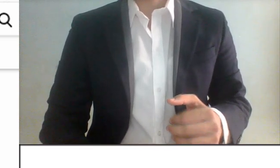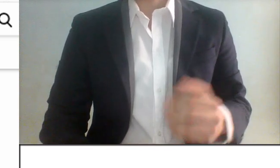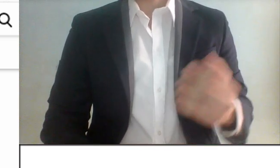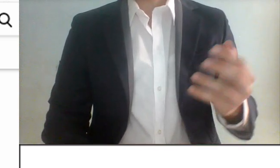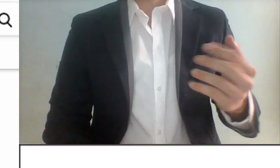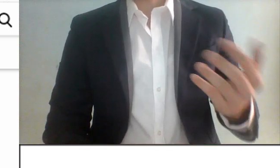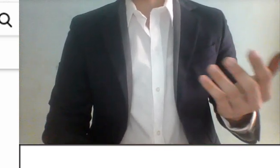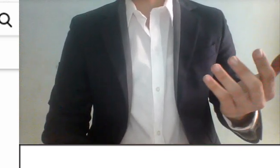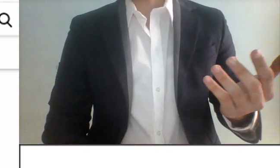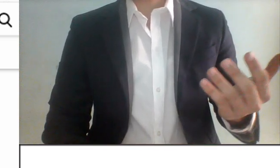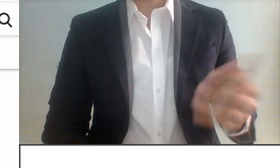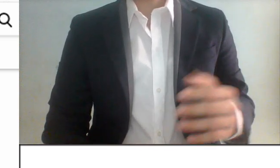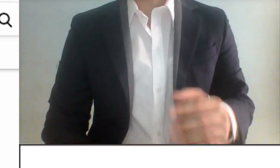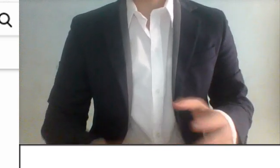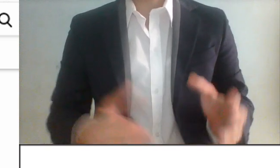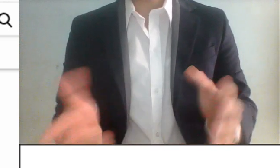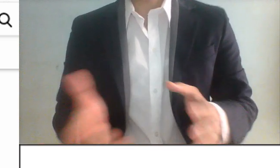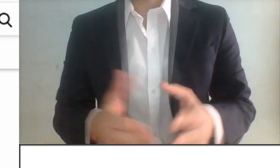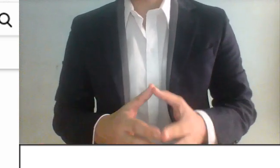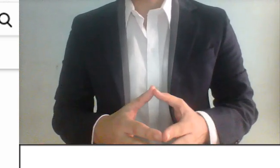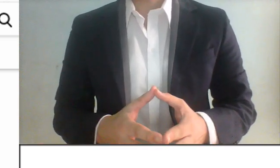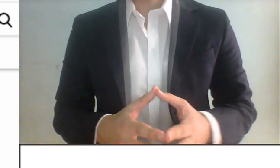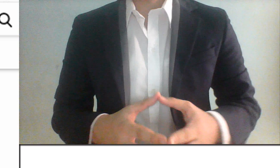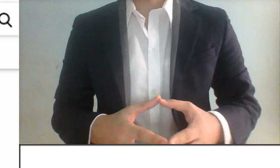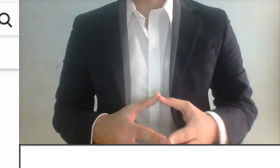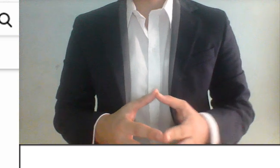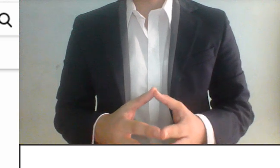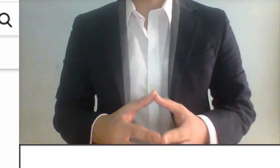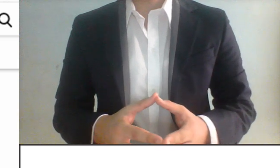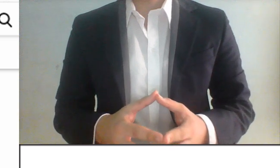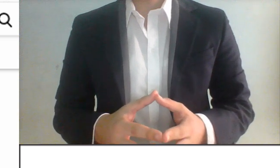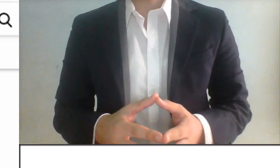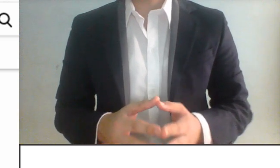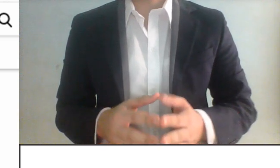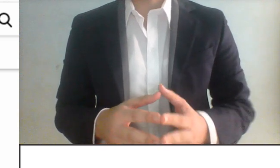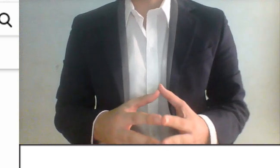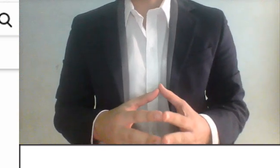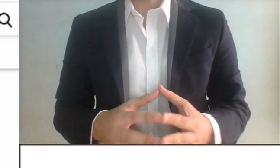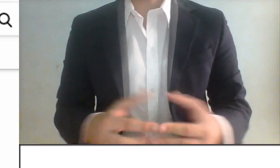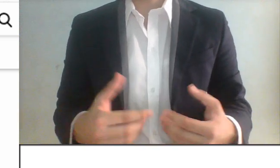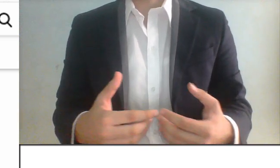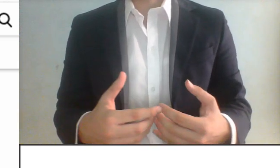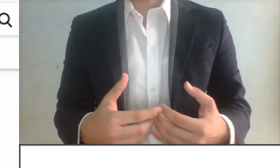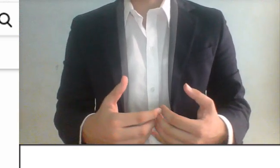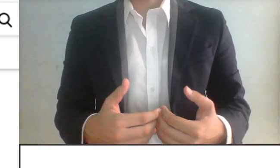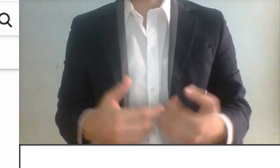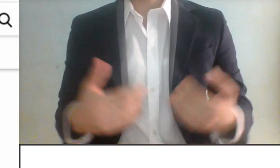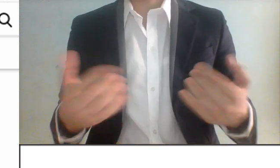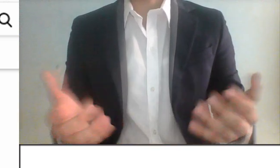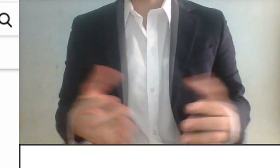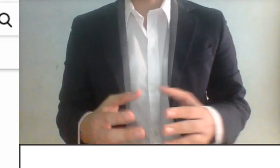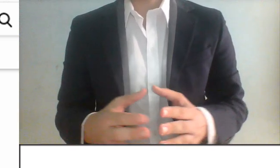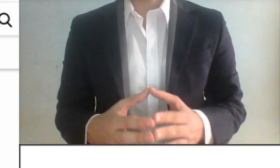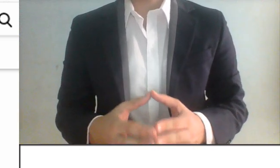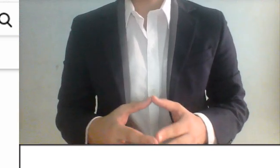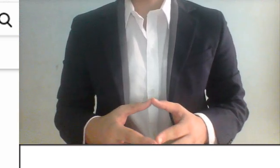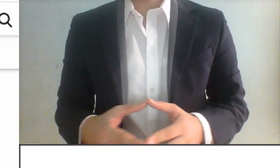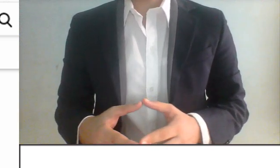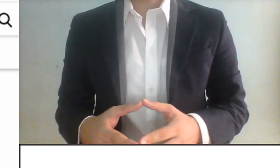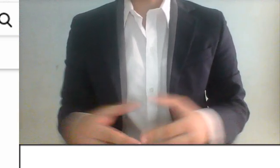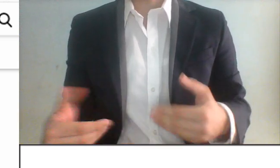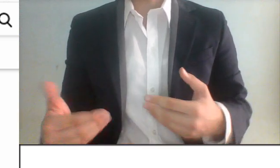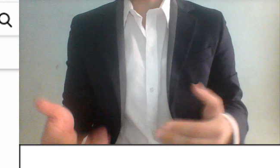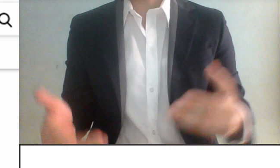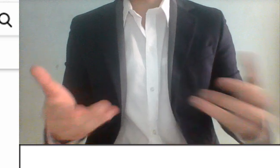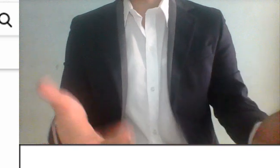cosas señores y bueno le repito creo que aquí los jueces más que querer buscar una solución para nuestro país parece que están en contra de resoluciones